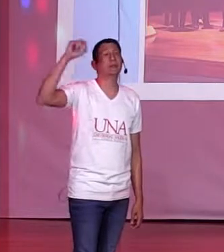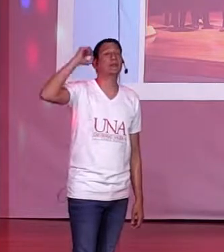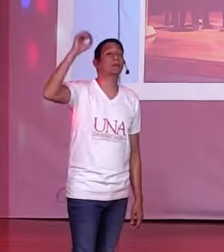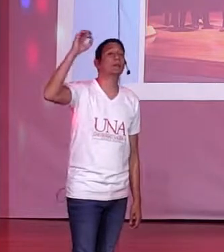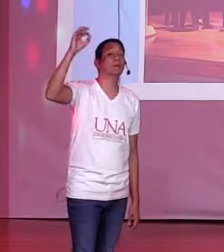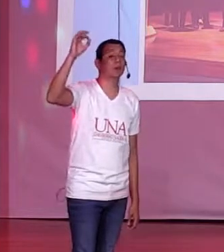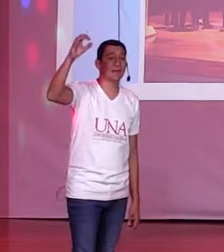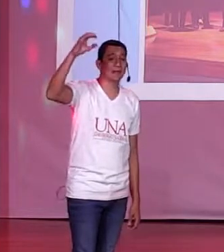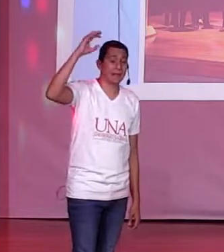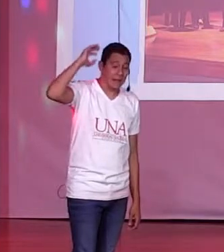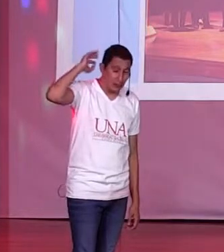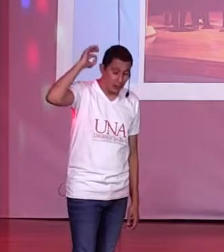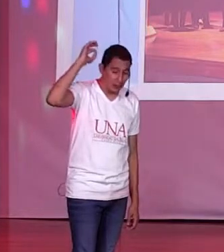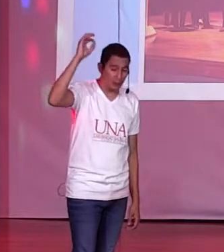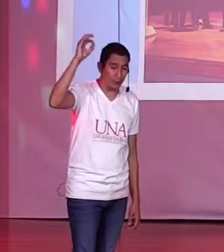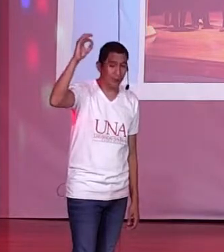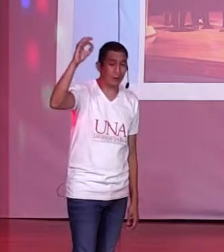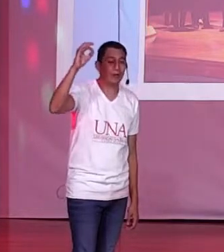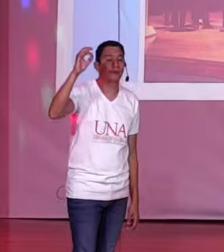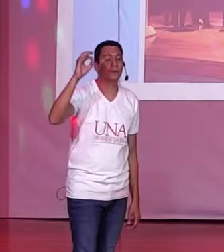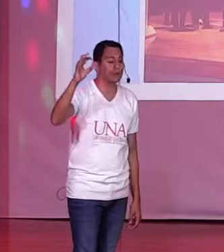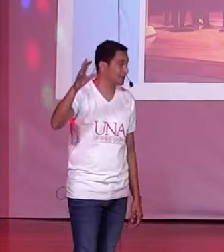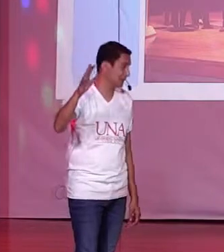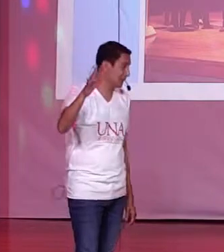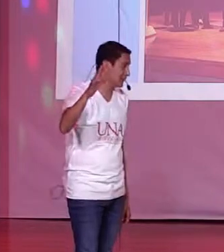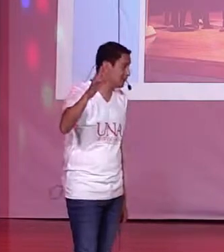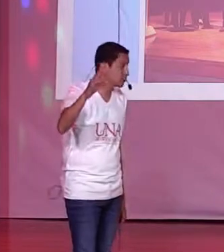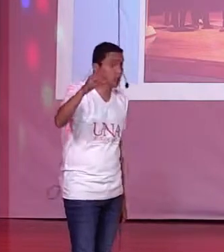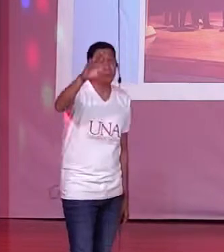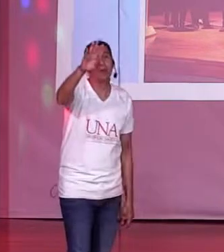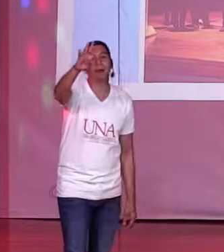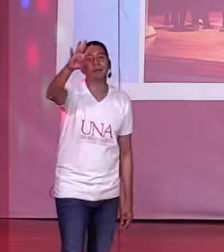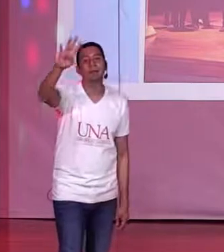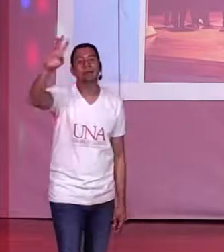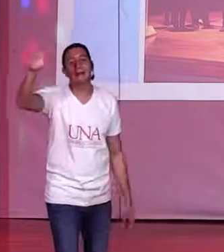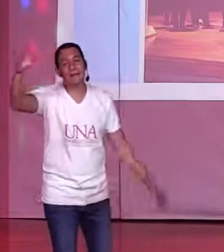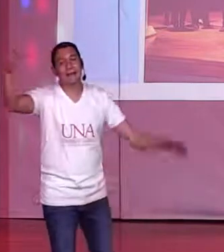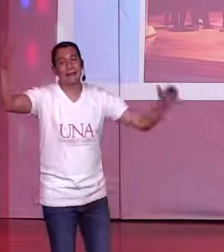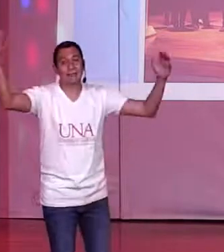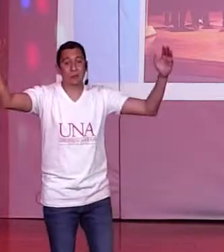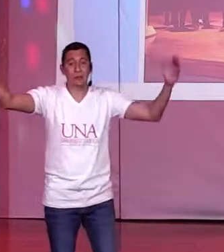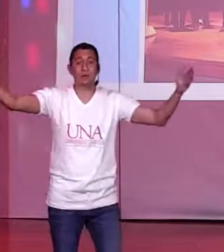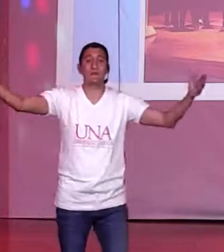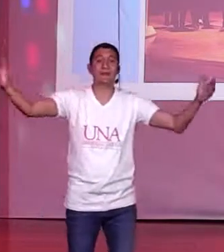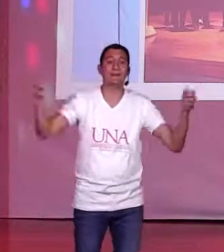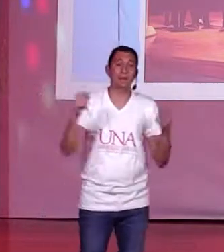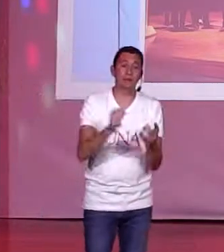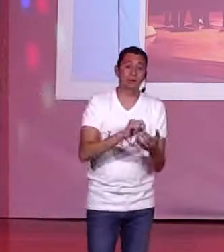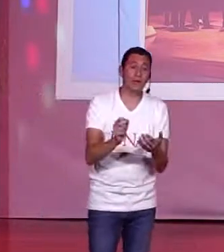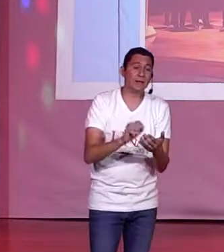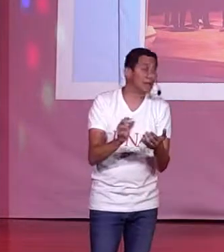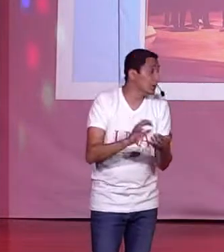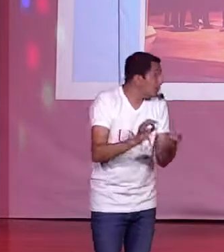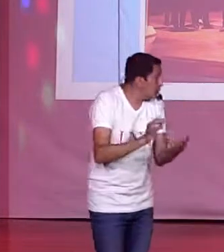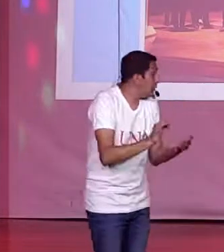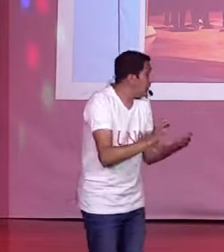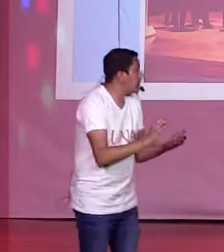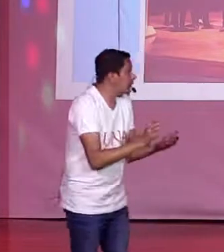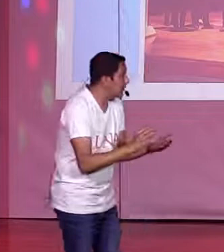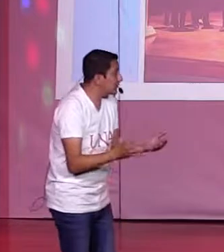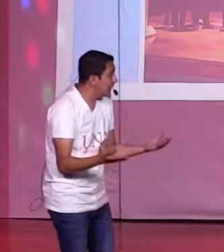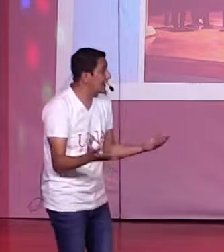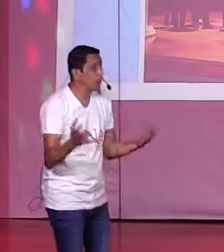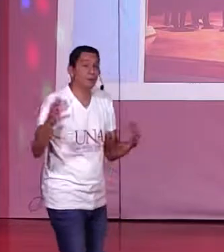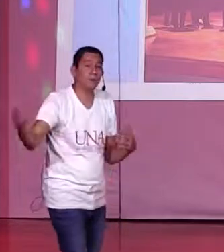un premio, y es muy importante que por favor la contesten. ¿Estamos? Sí. Van a utilizar las 4 frases que ustedes